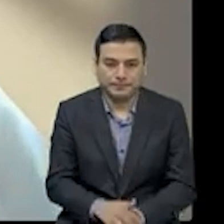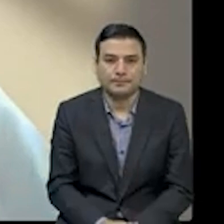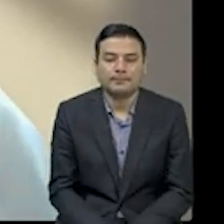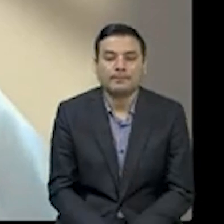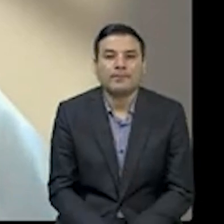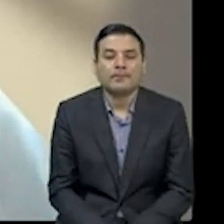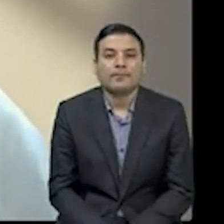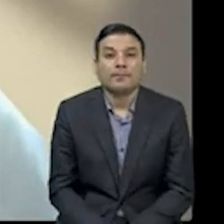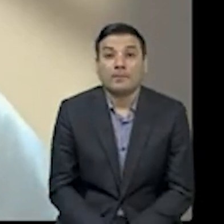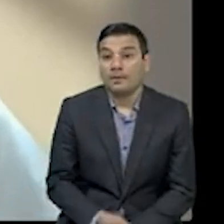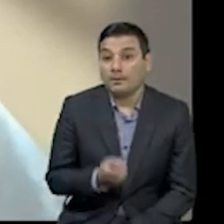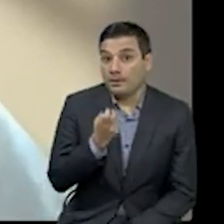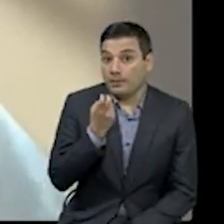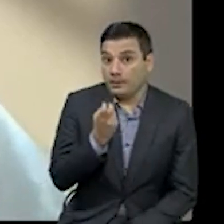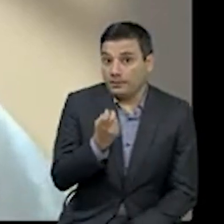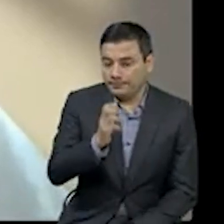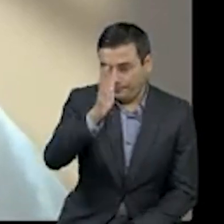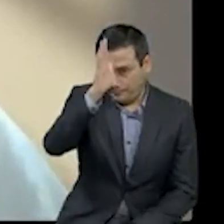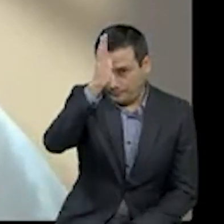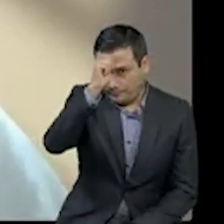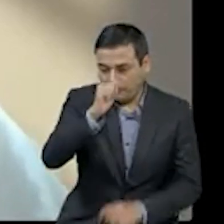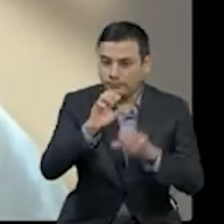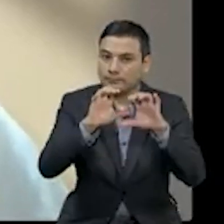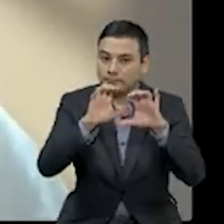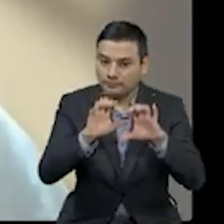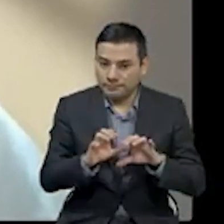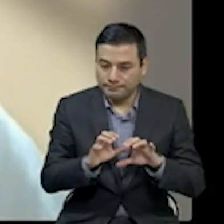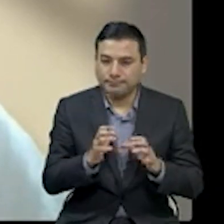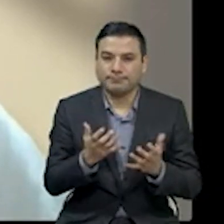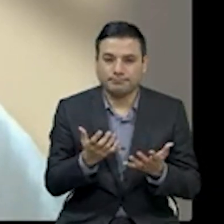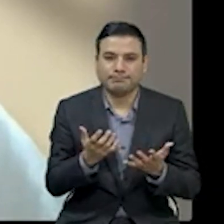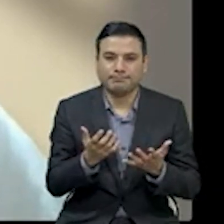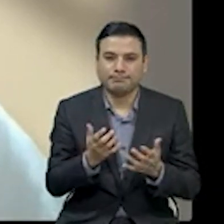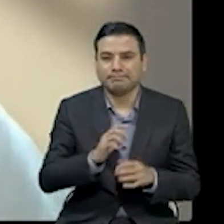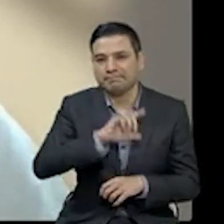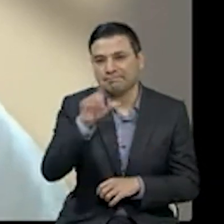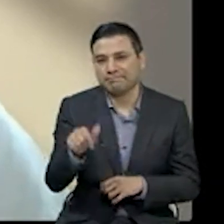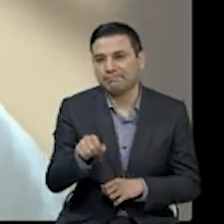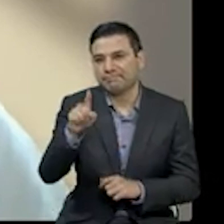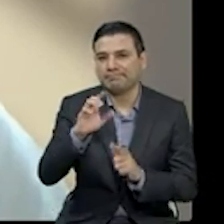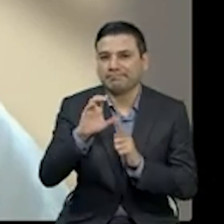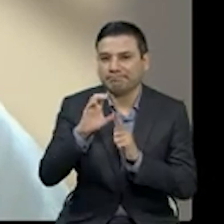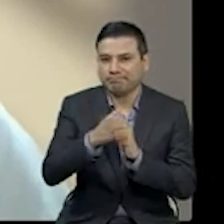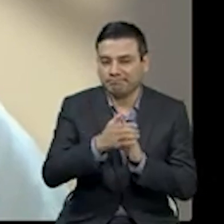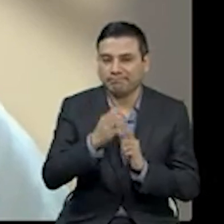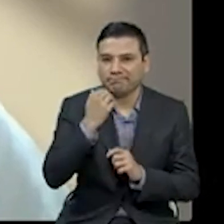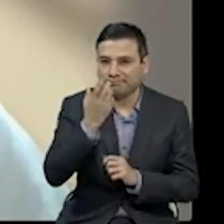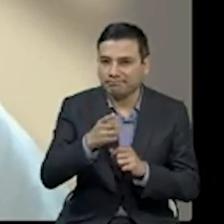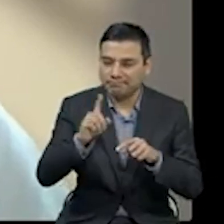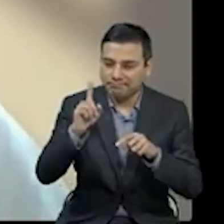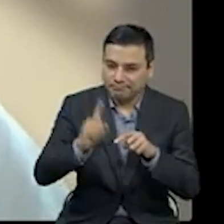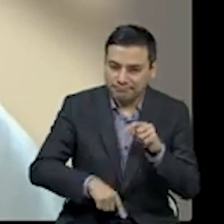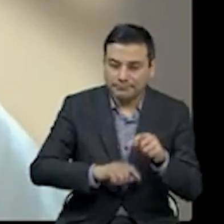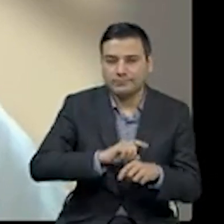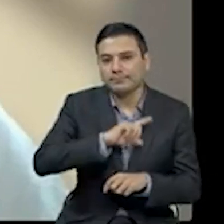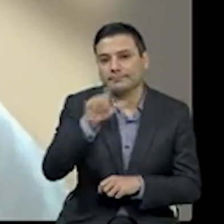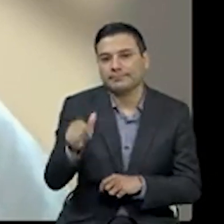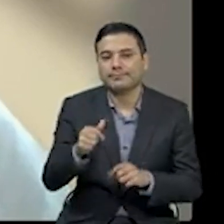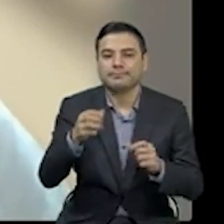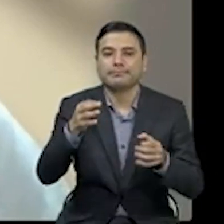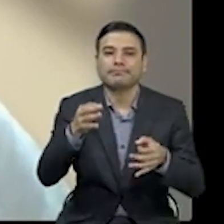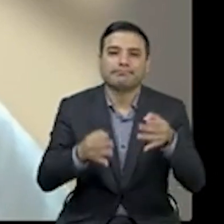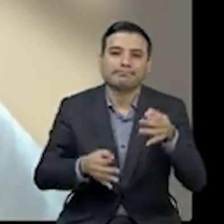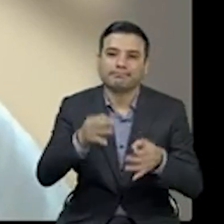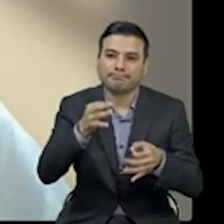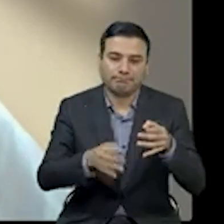Este acuerdo trató de ser revirado de manera muy desaseada en una comisión, que luego lo cual fue revertido por el tribunal,